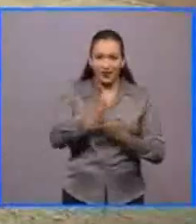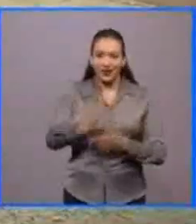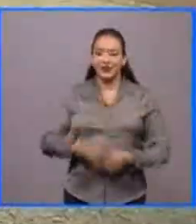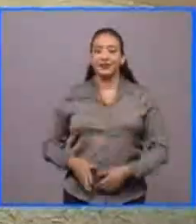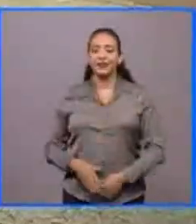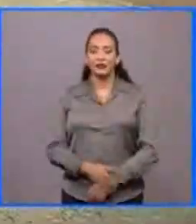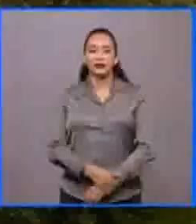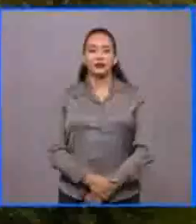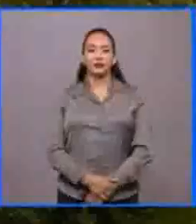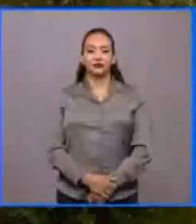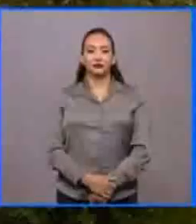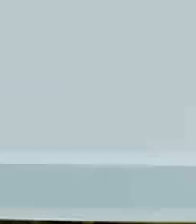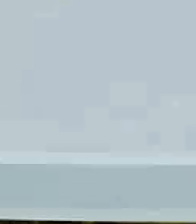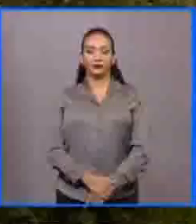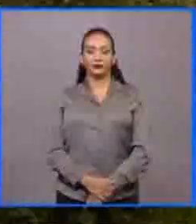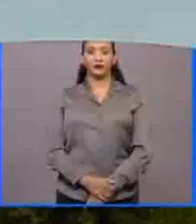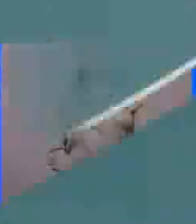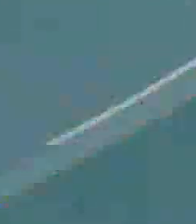facultades.